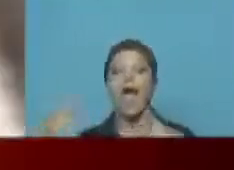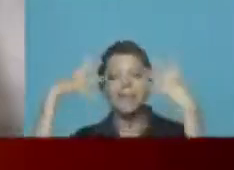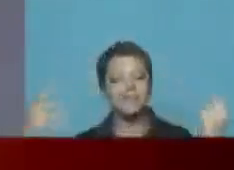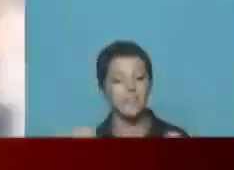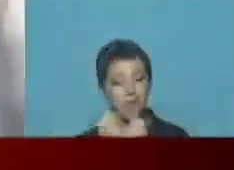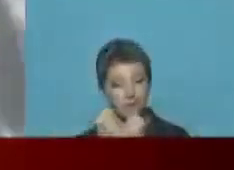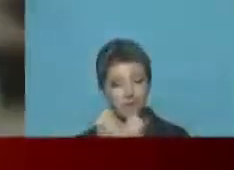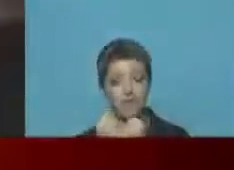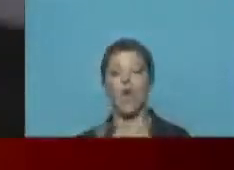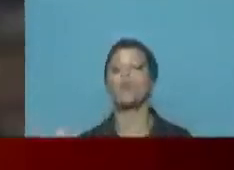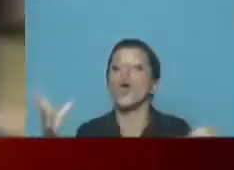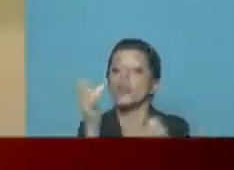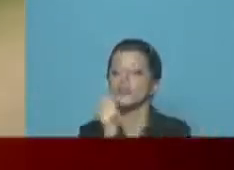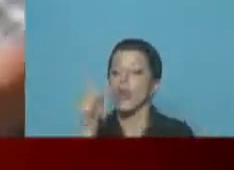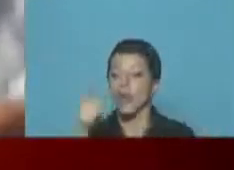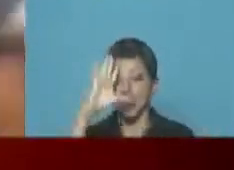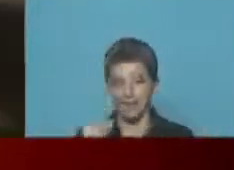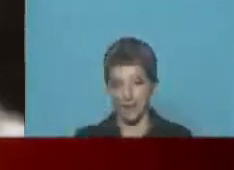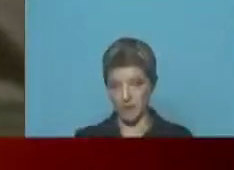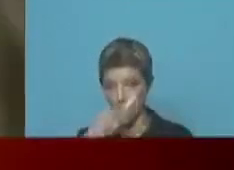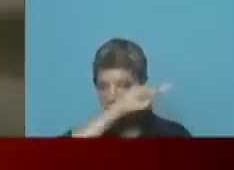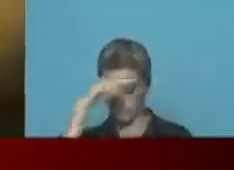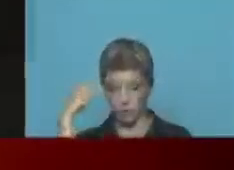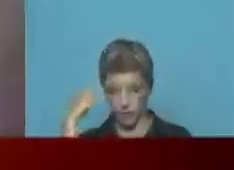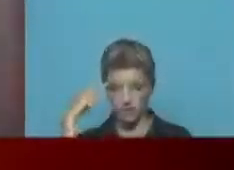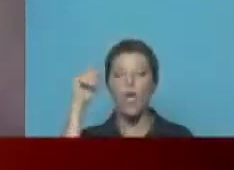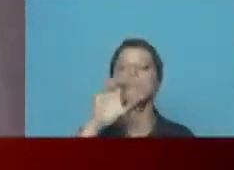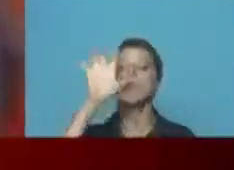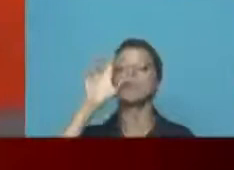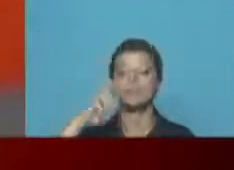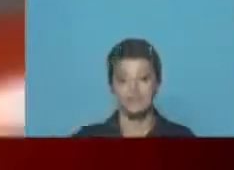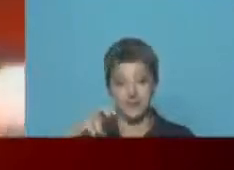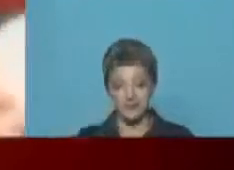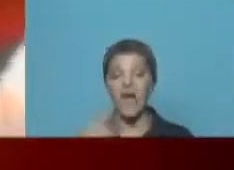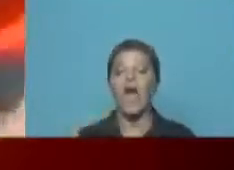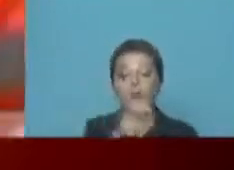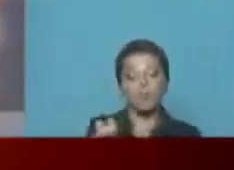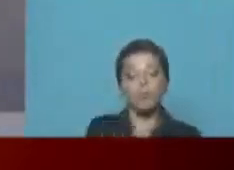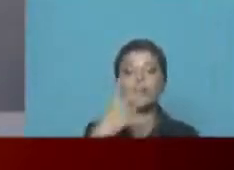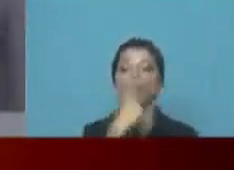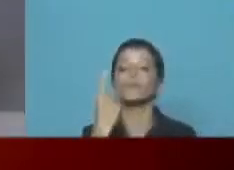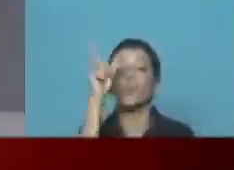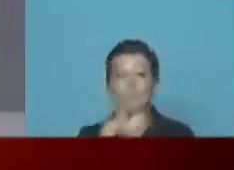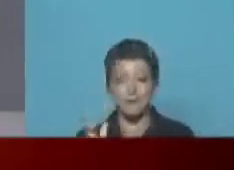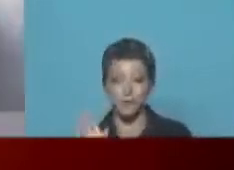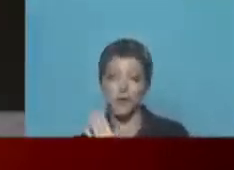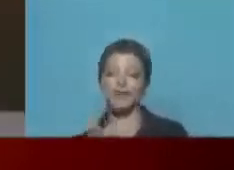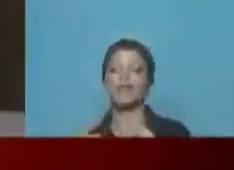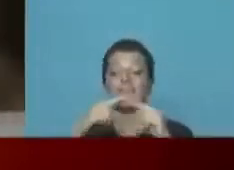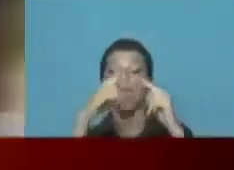incluían 2 colectivos nomás en toda el parque automotor, alrededor de la suma de 63 millones de